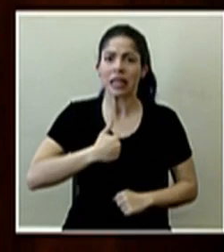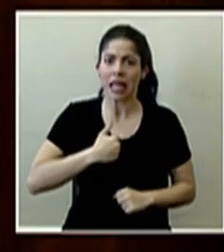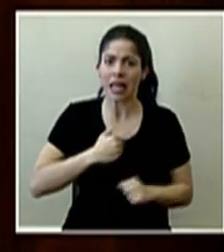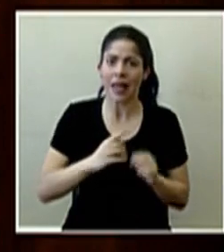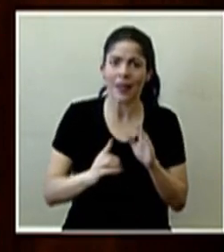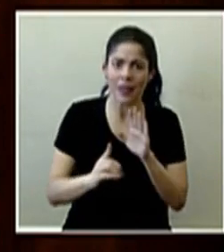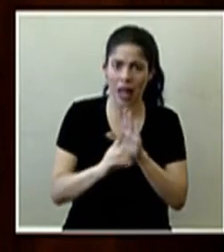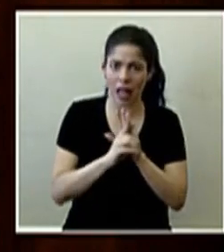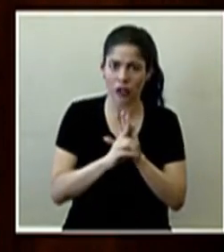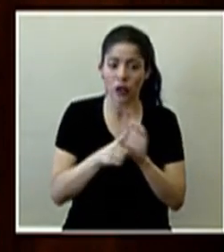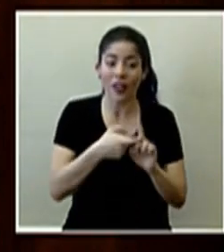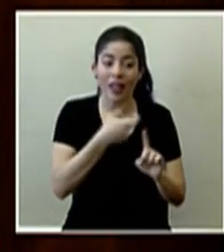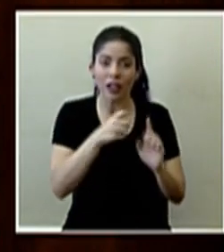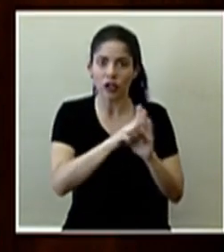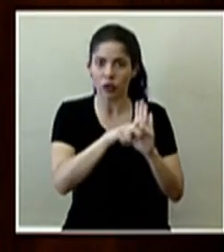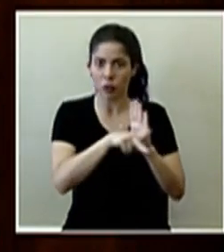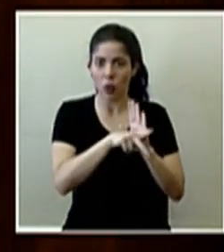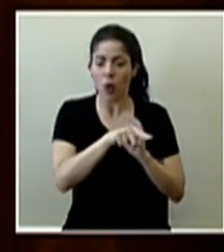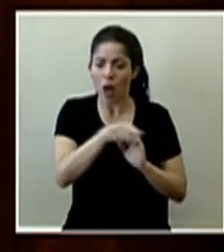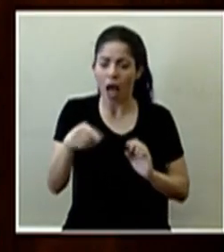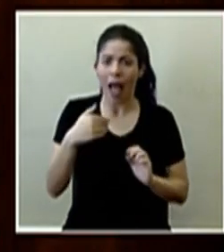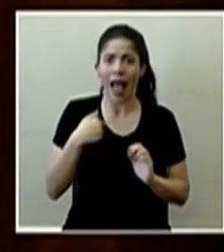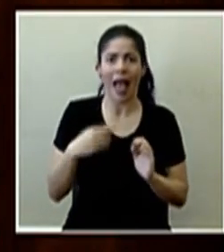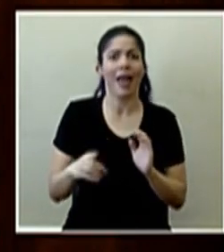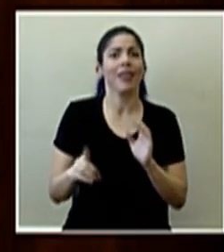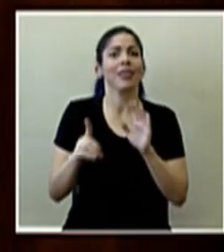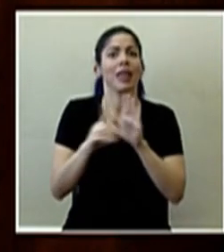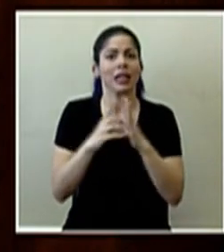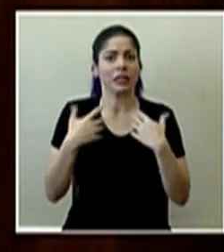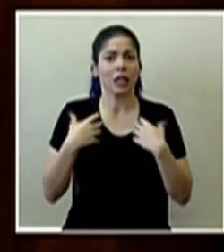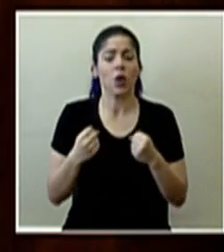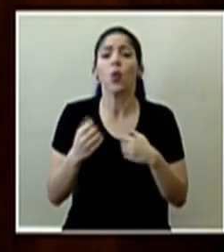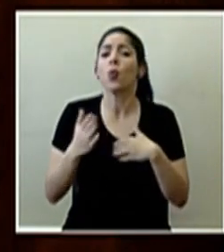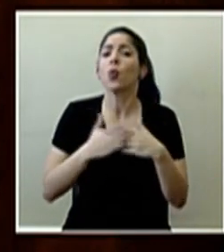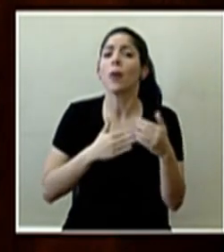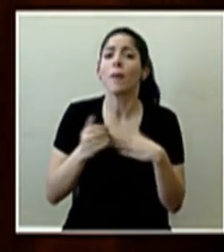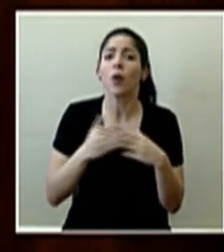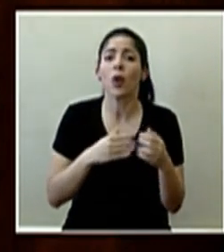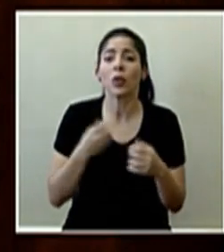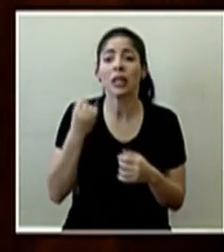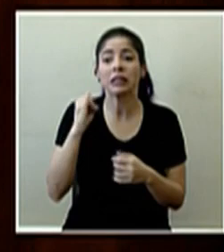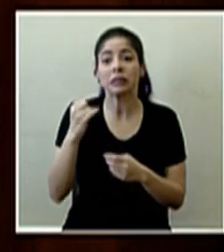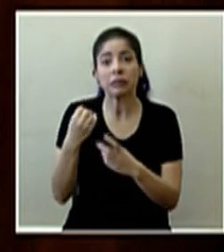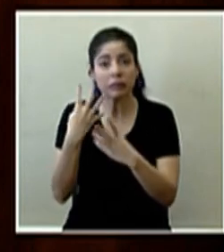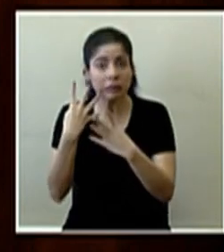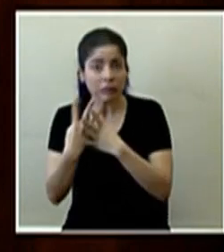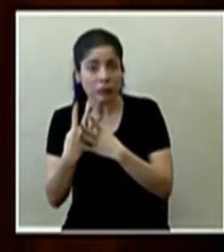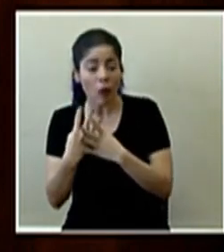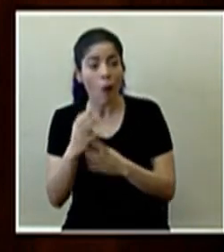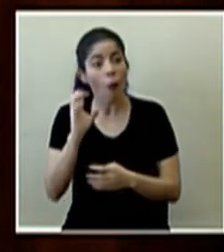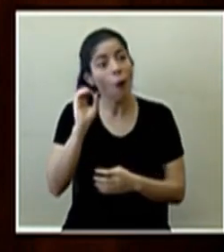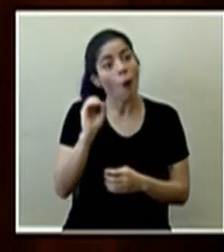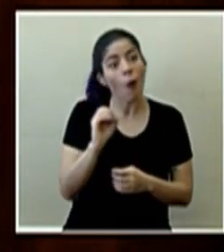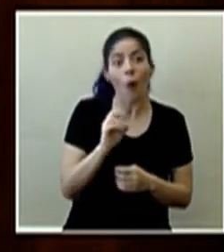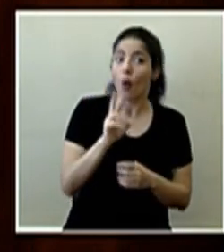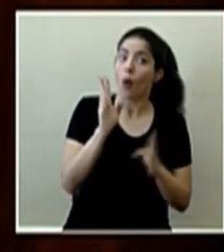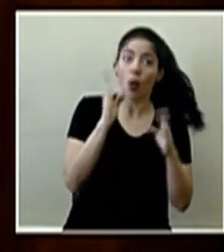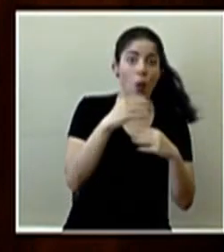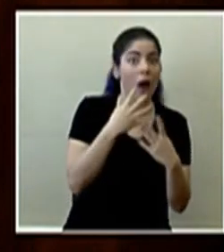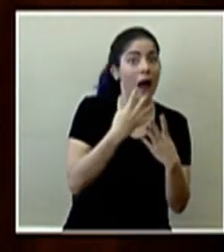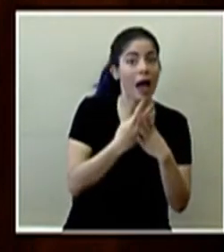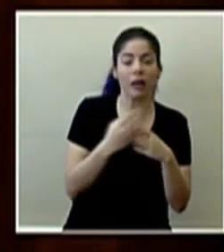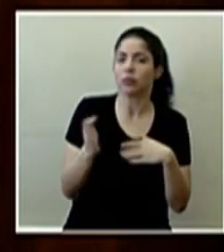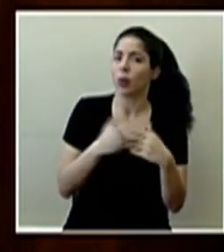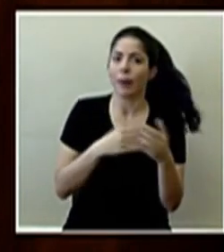derecho constitucional a la salud. No importa nuestro estatus de ser privados de libertad o no privados de